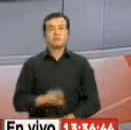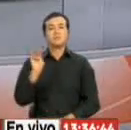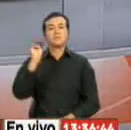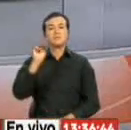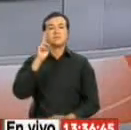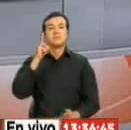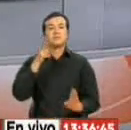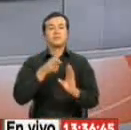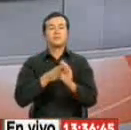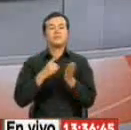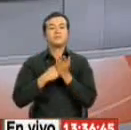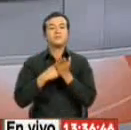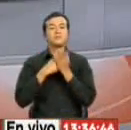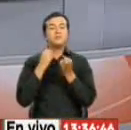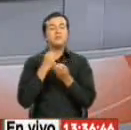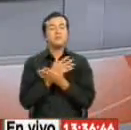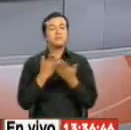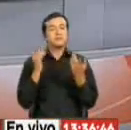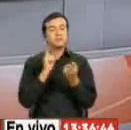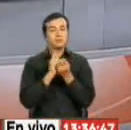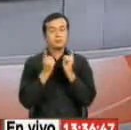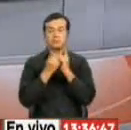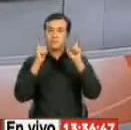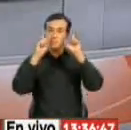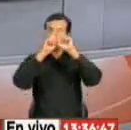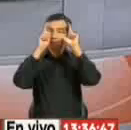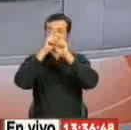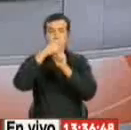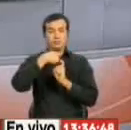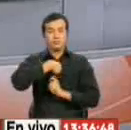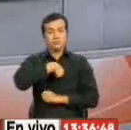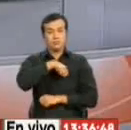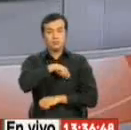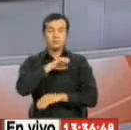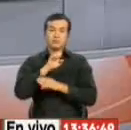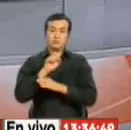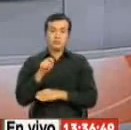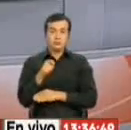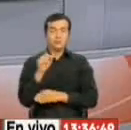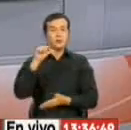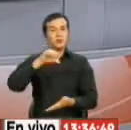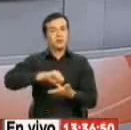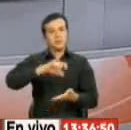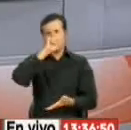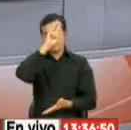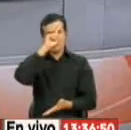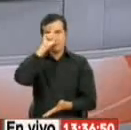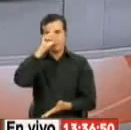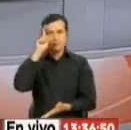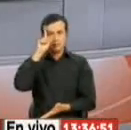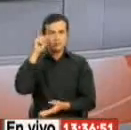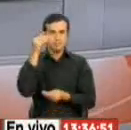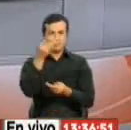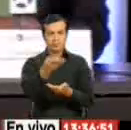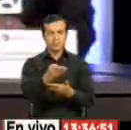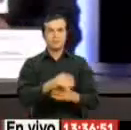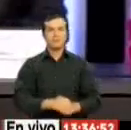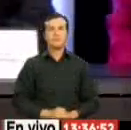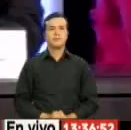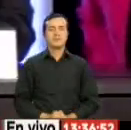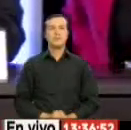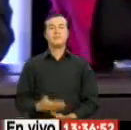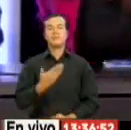participó en un foro informativo en el encuentro empresarial españa ecuador y recibió la llave de la ciudad de madrid el